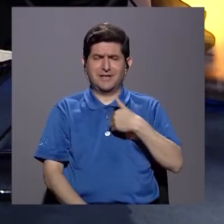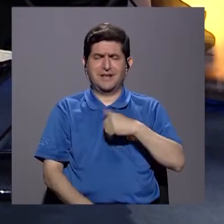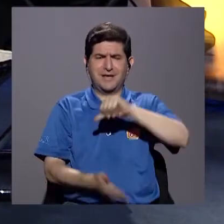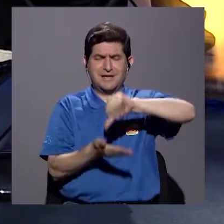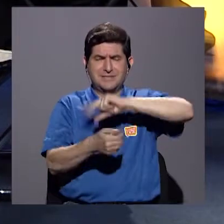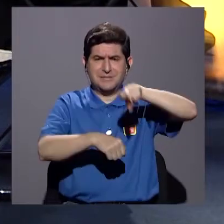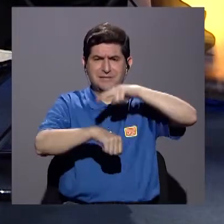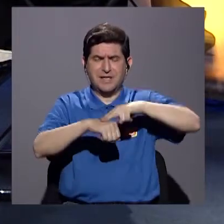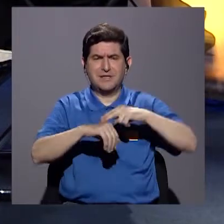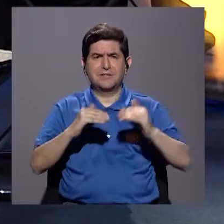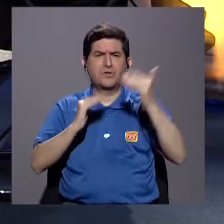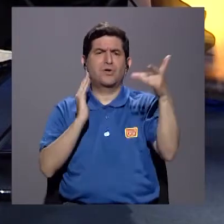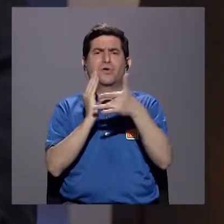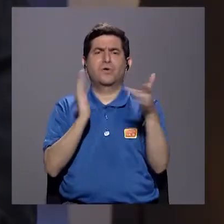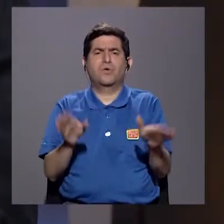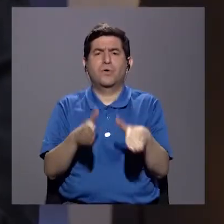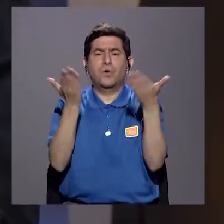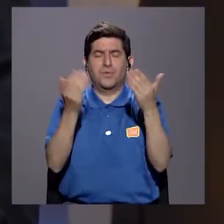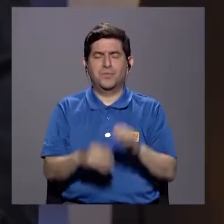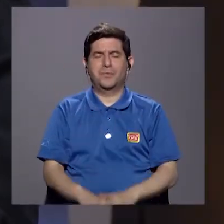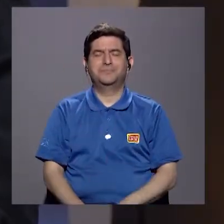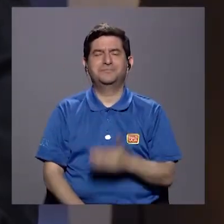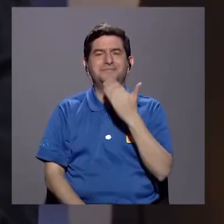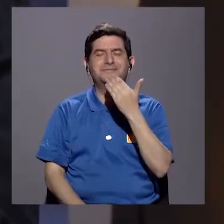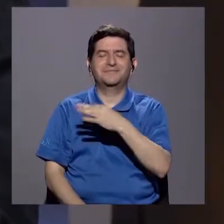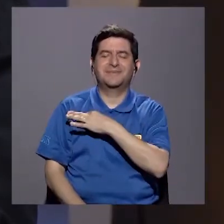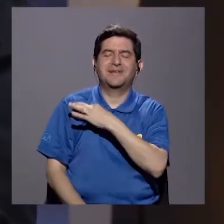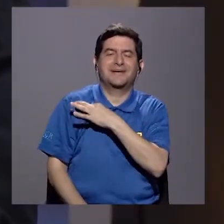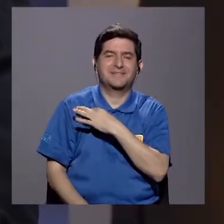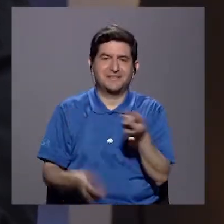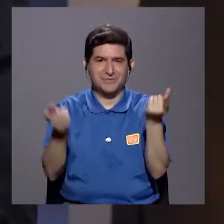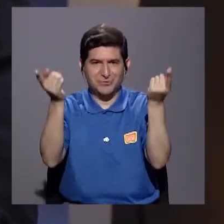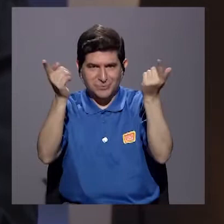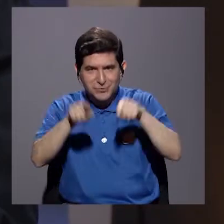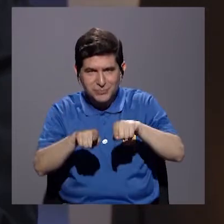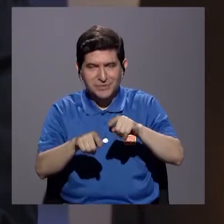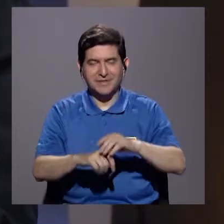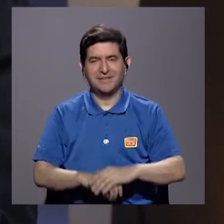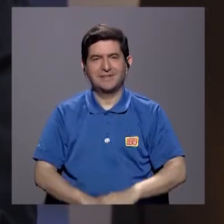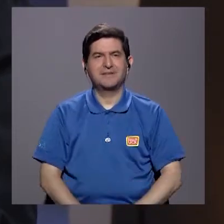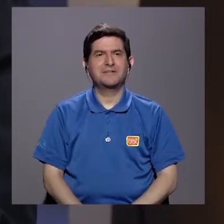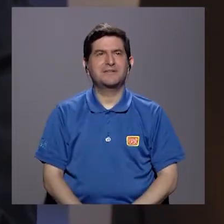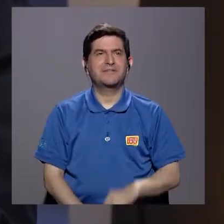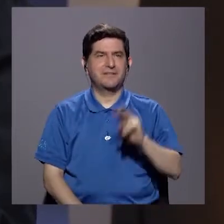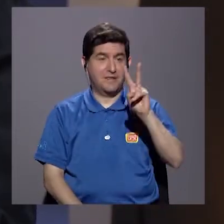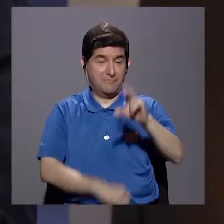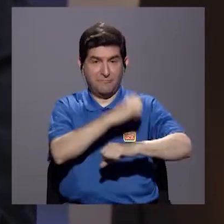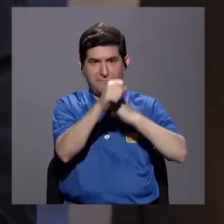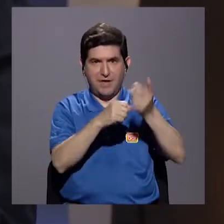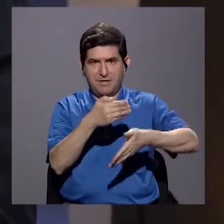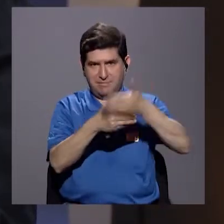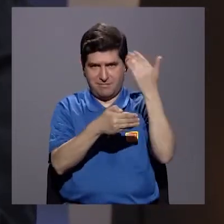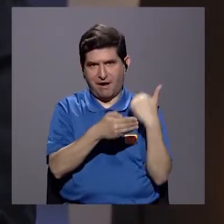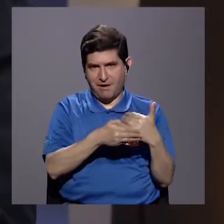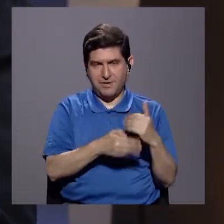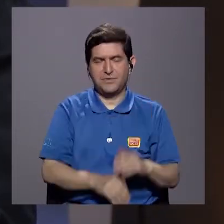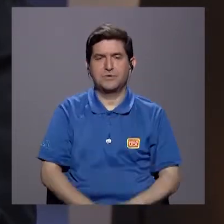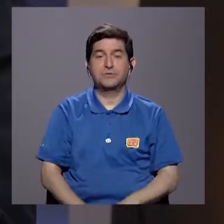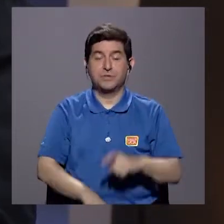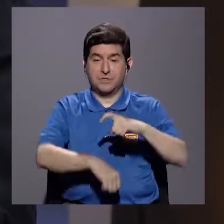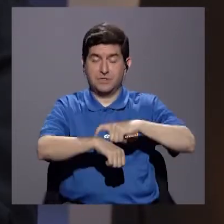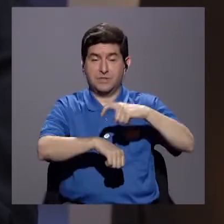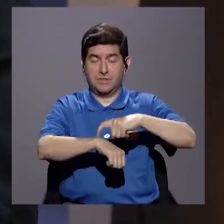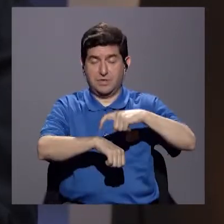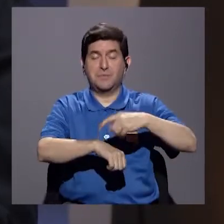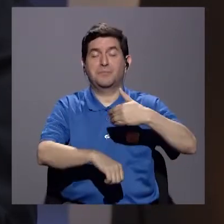ya a gestarse el SENAT? Bueno, muchas gracias por la invitación. Eso ocurre hace 20 años, que